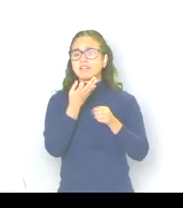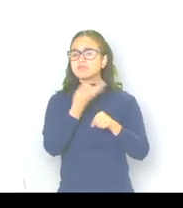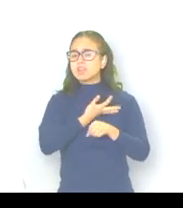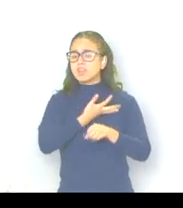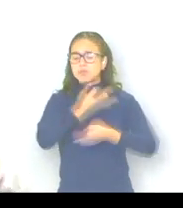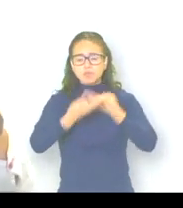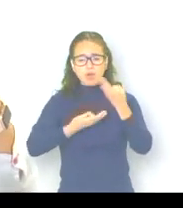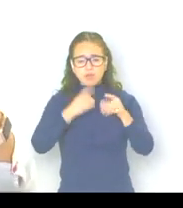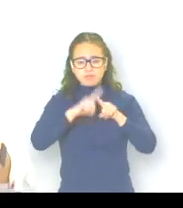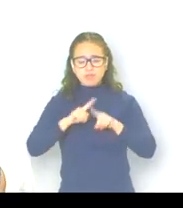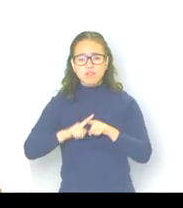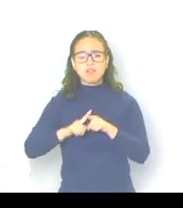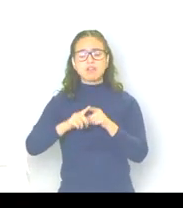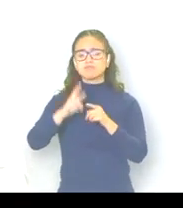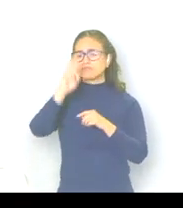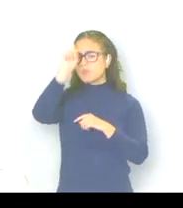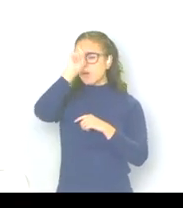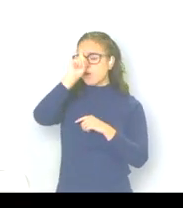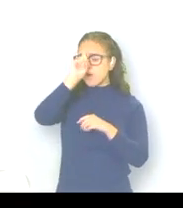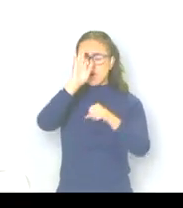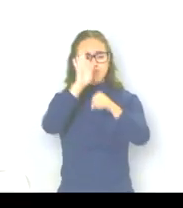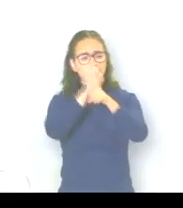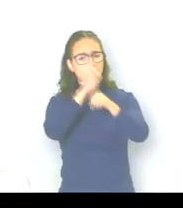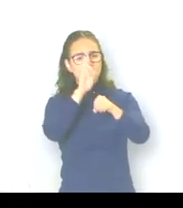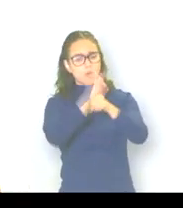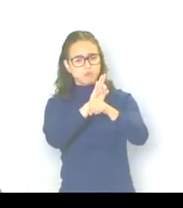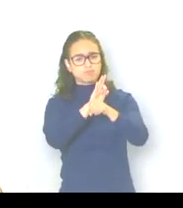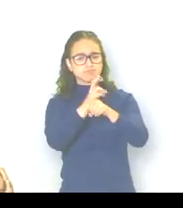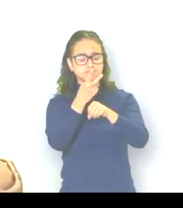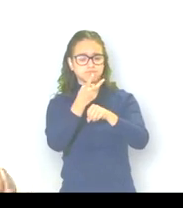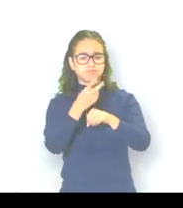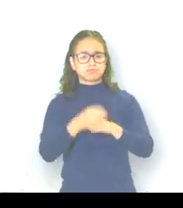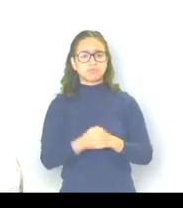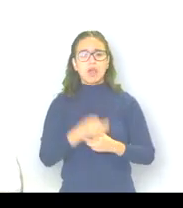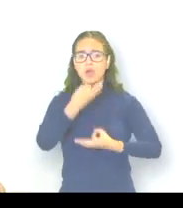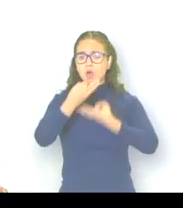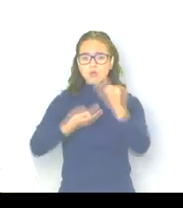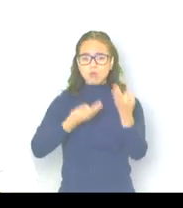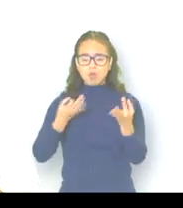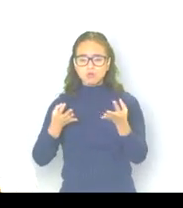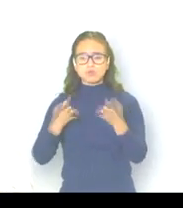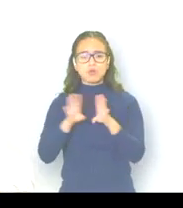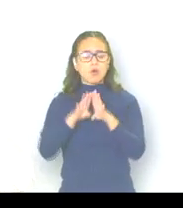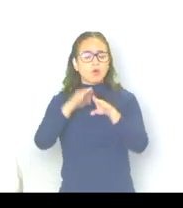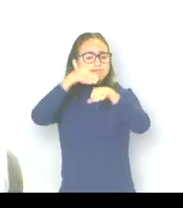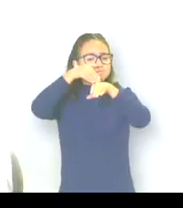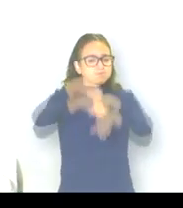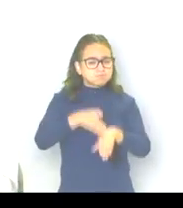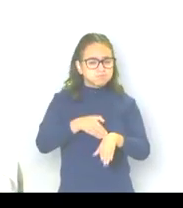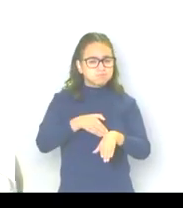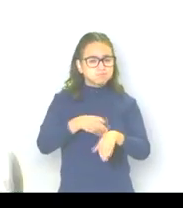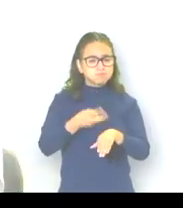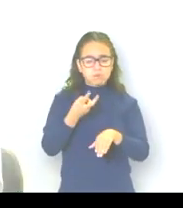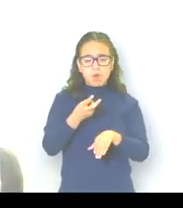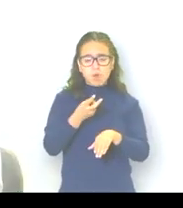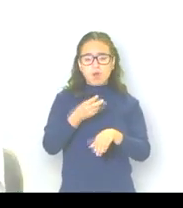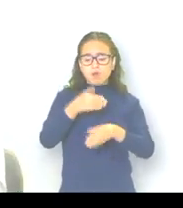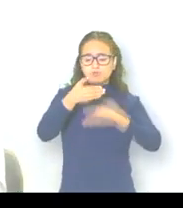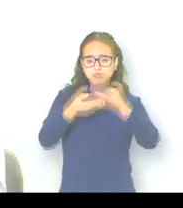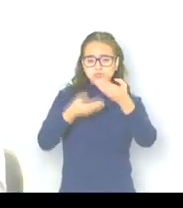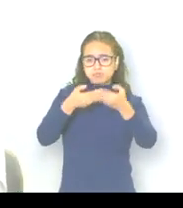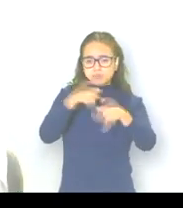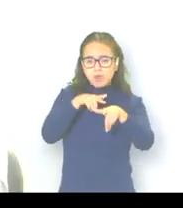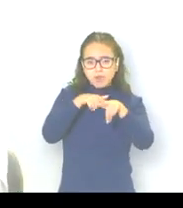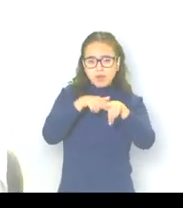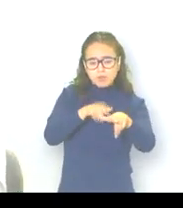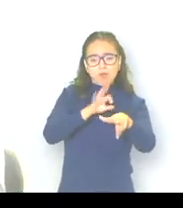prevención, tenemos las medidas de protección y que si todos nos apegamos a ellas, podemos